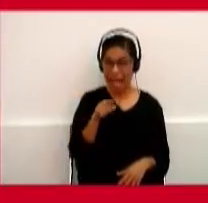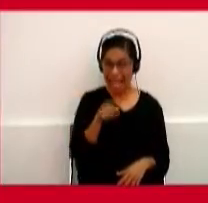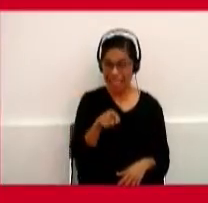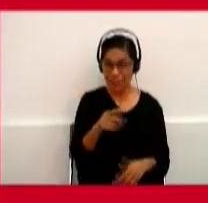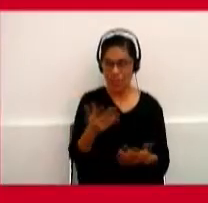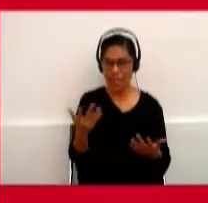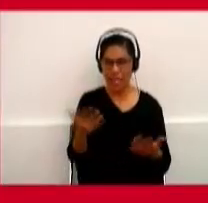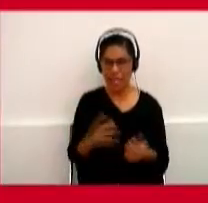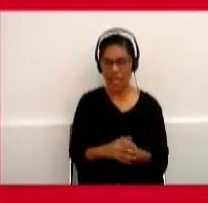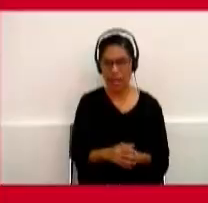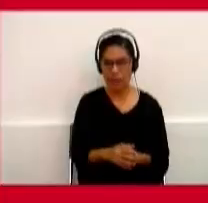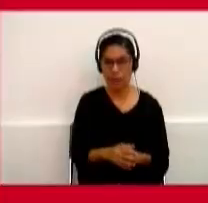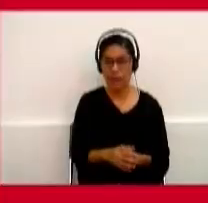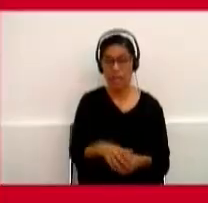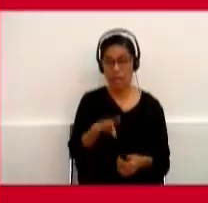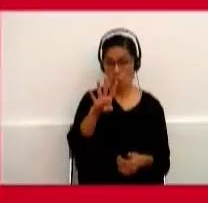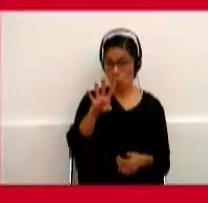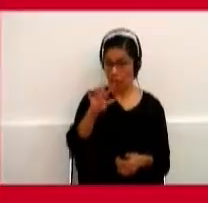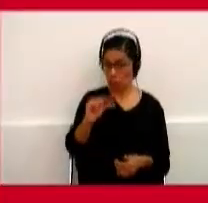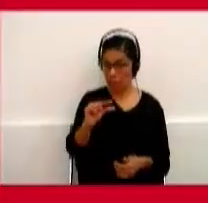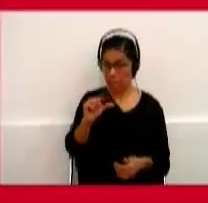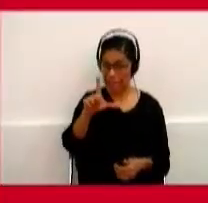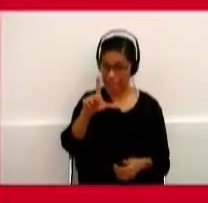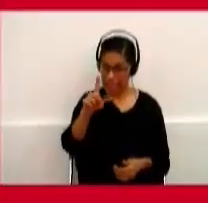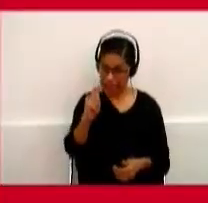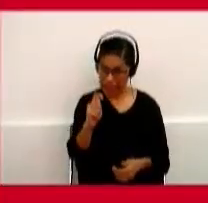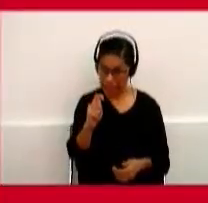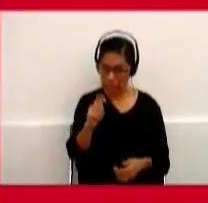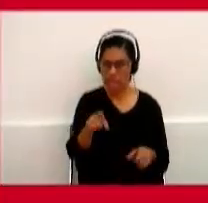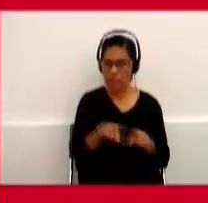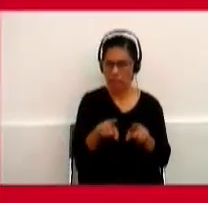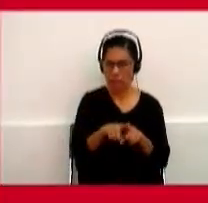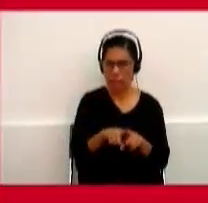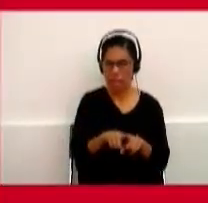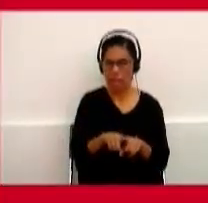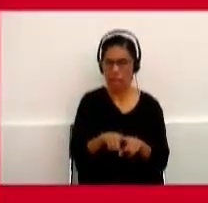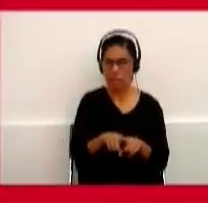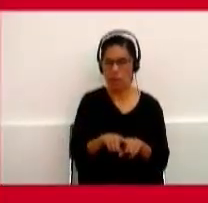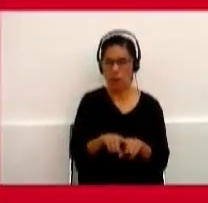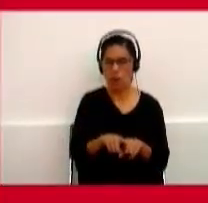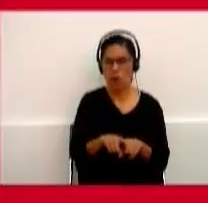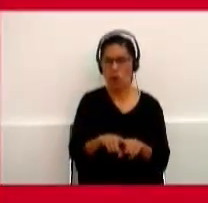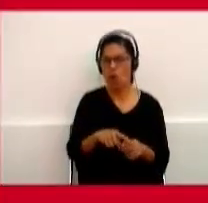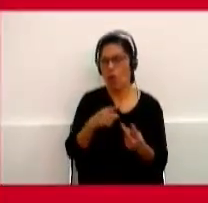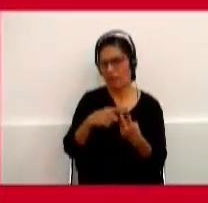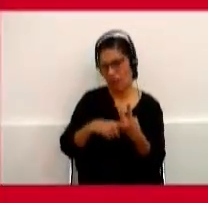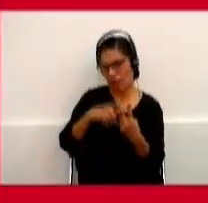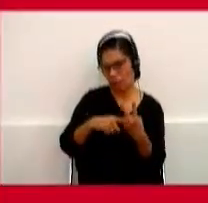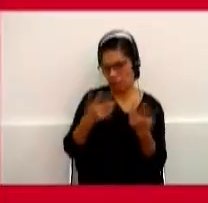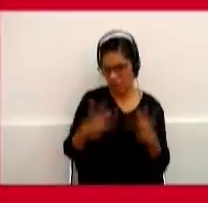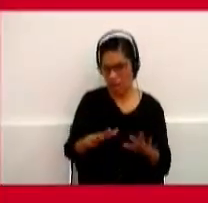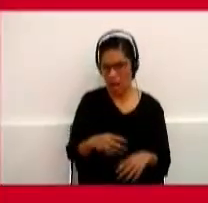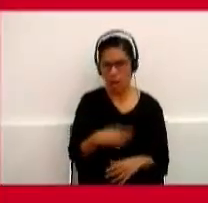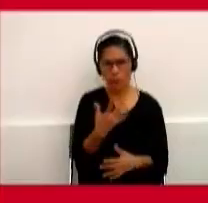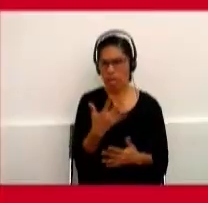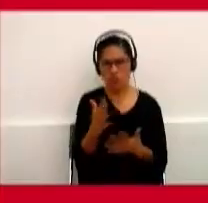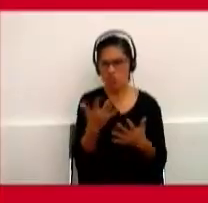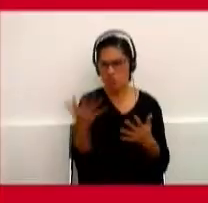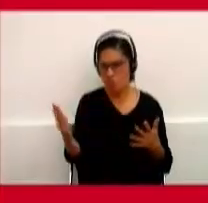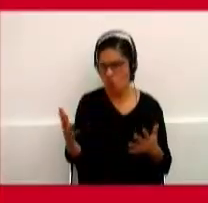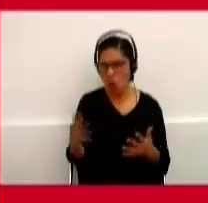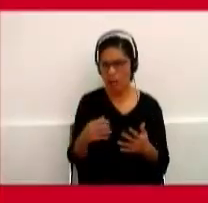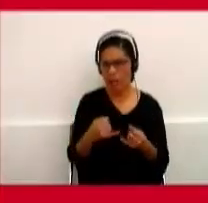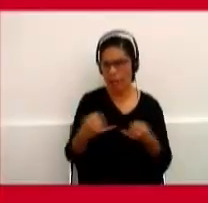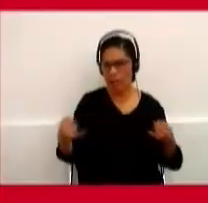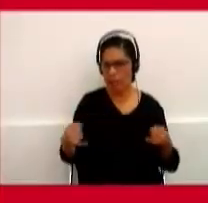hemos utilizado es 4G LTE y también hemos trabajado con Wi-Fi. En ausencia de una internet local